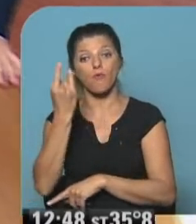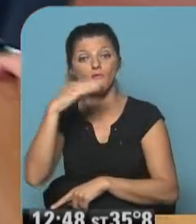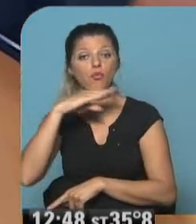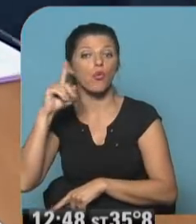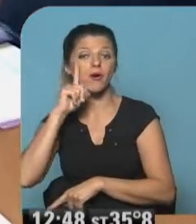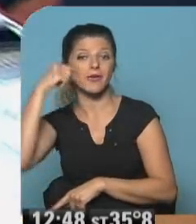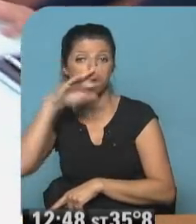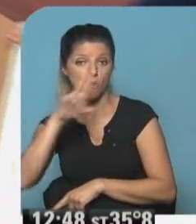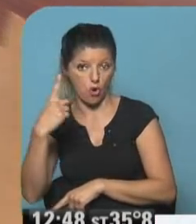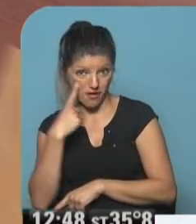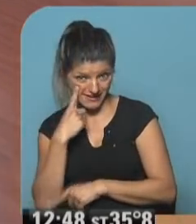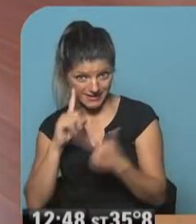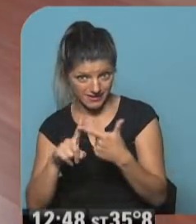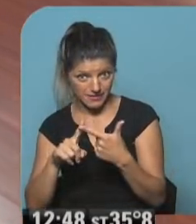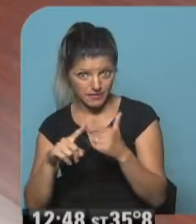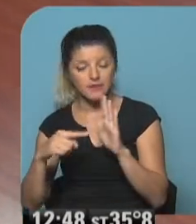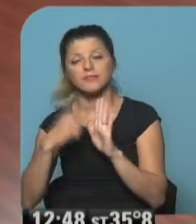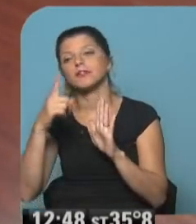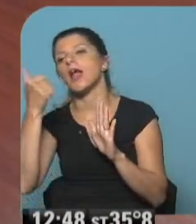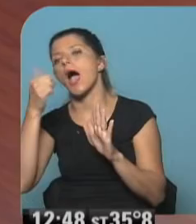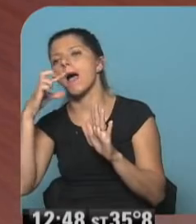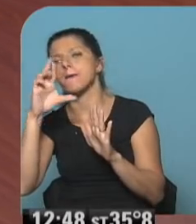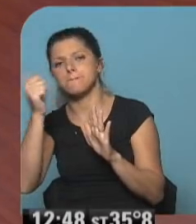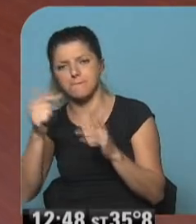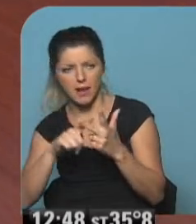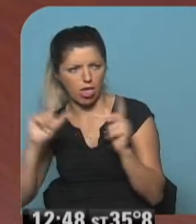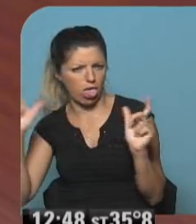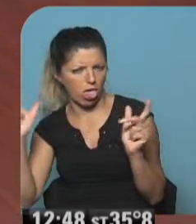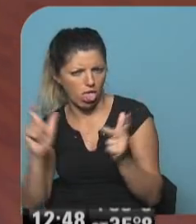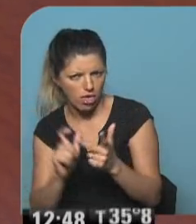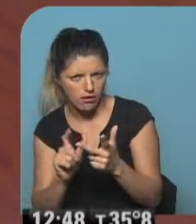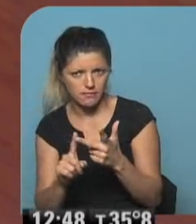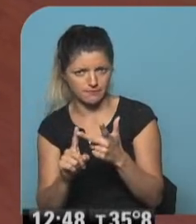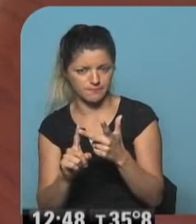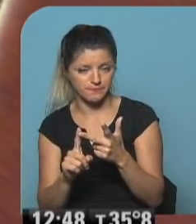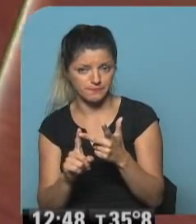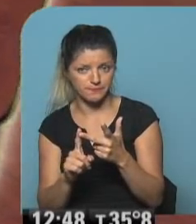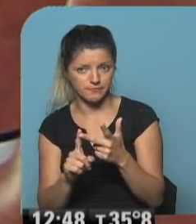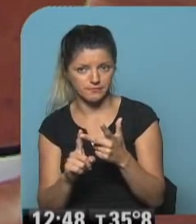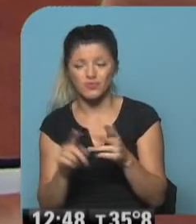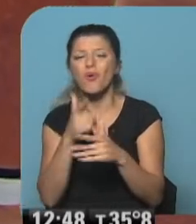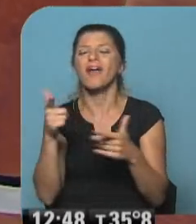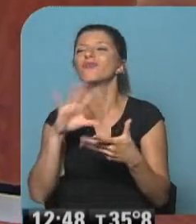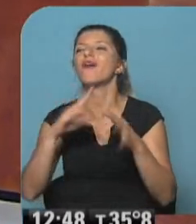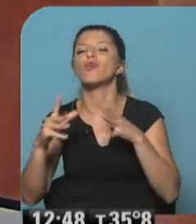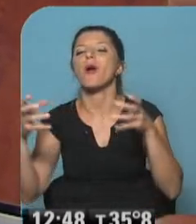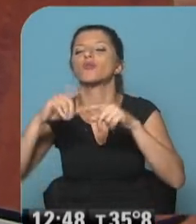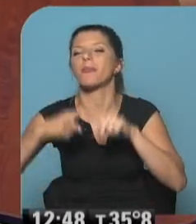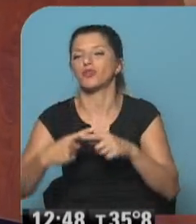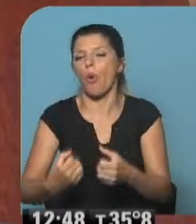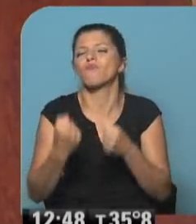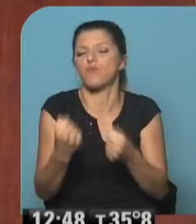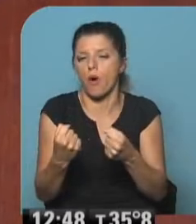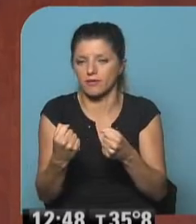de cuño reciente, el APRA quedó totalmente reducido a una expresión muy mínima, no hay un sistema de partido fuerte que